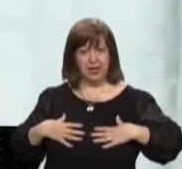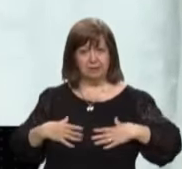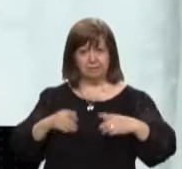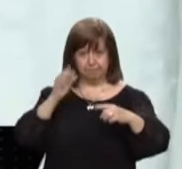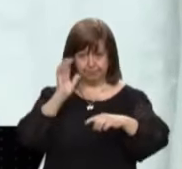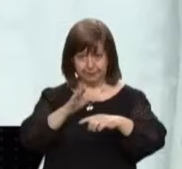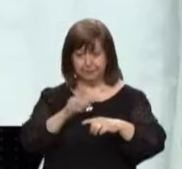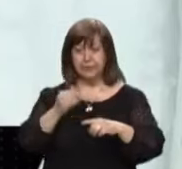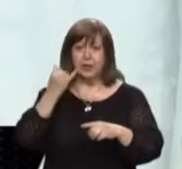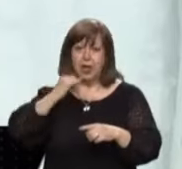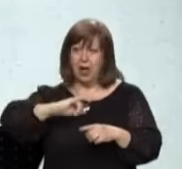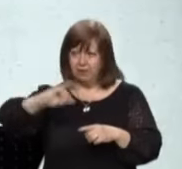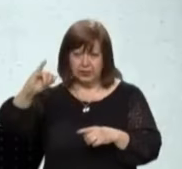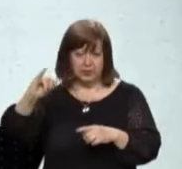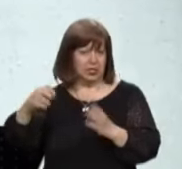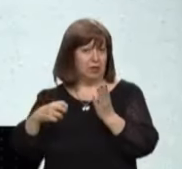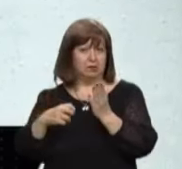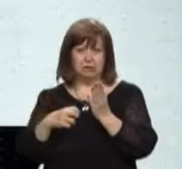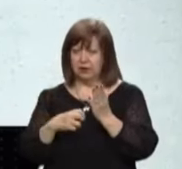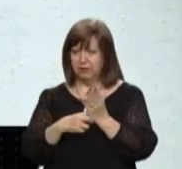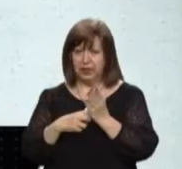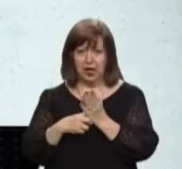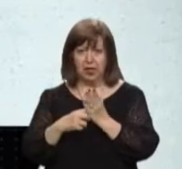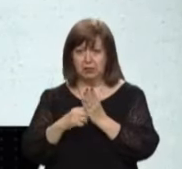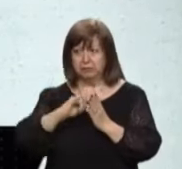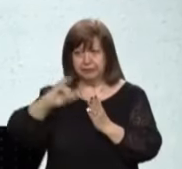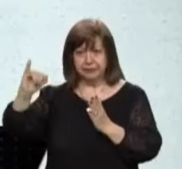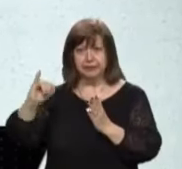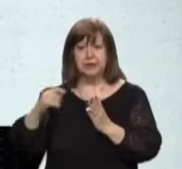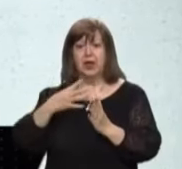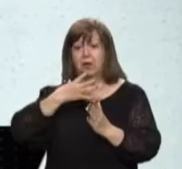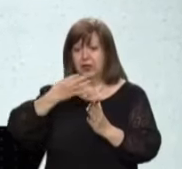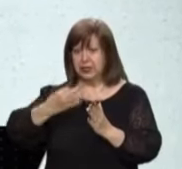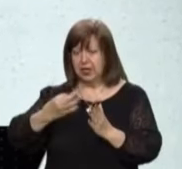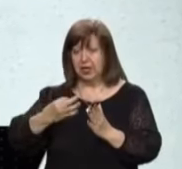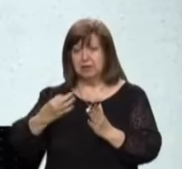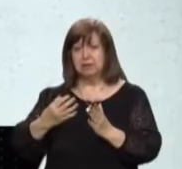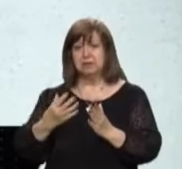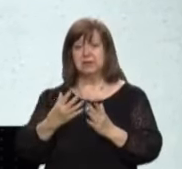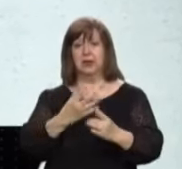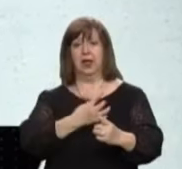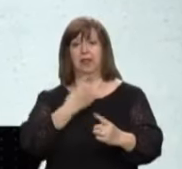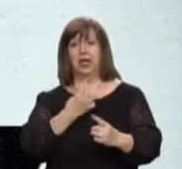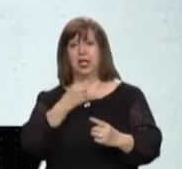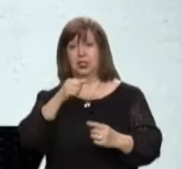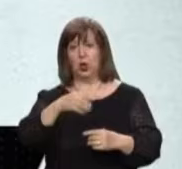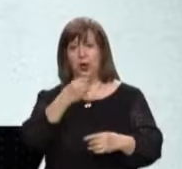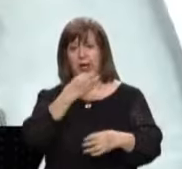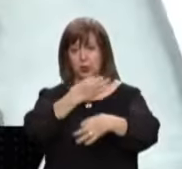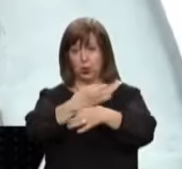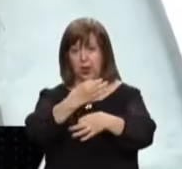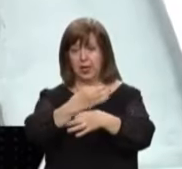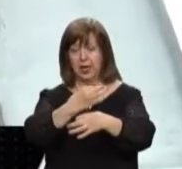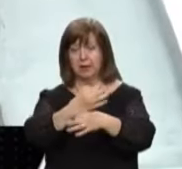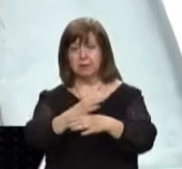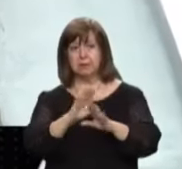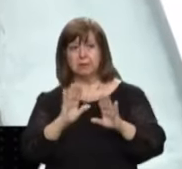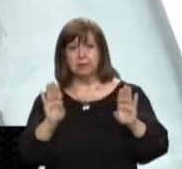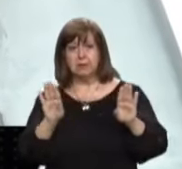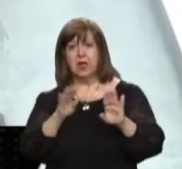Está todo encaminado, está en manos de la justicia. La verdad que desde la dirección del jardín ha sido